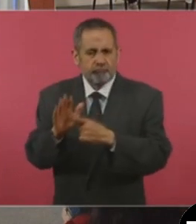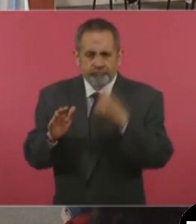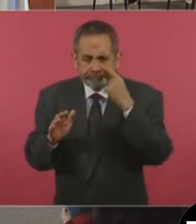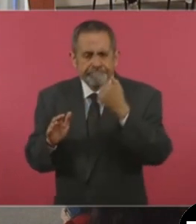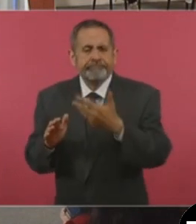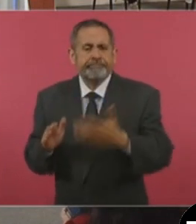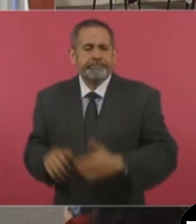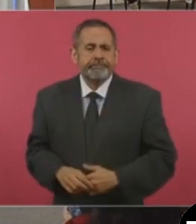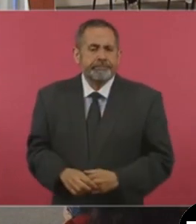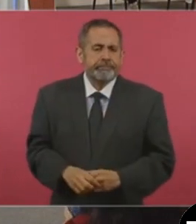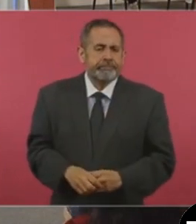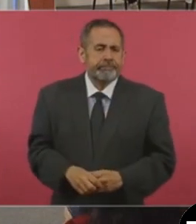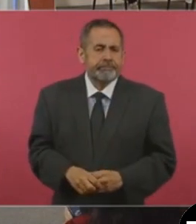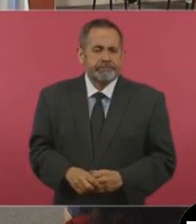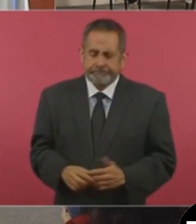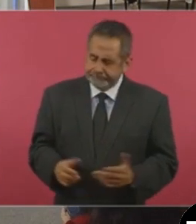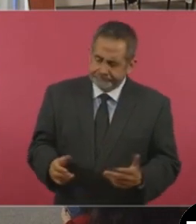literal?